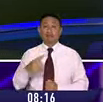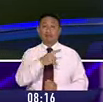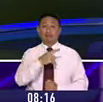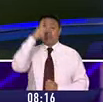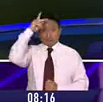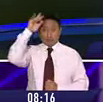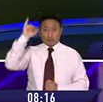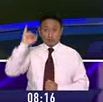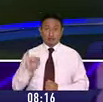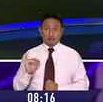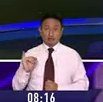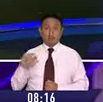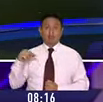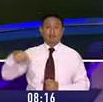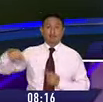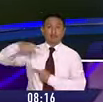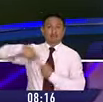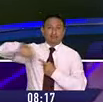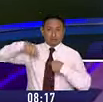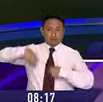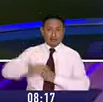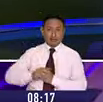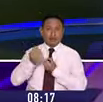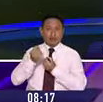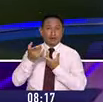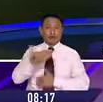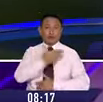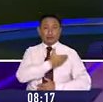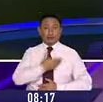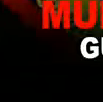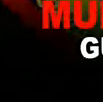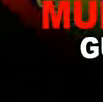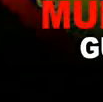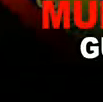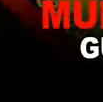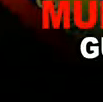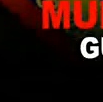también con ella retornamos a información desde la presidencia. Una pausa y venimos.